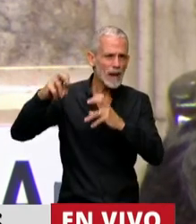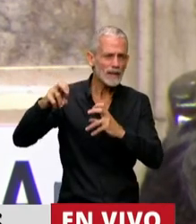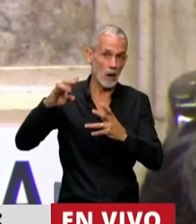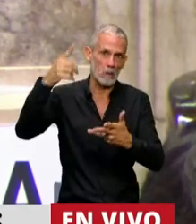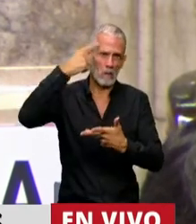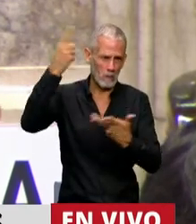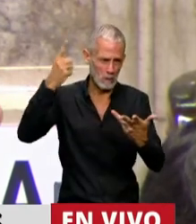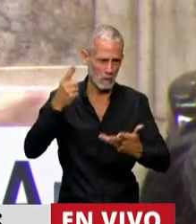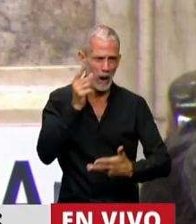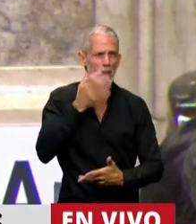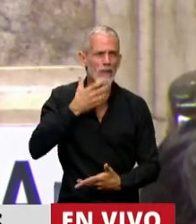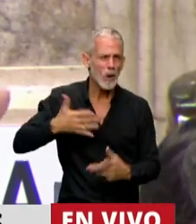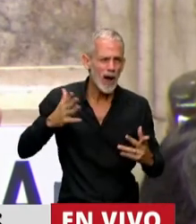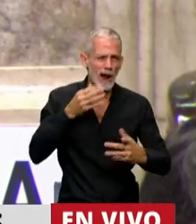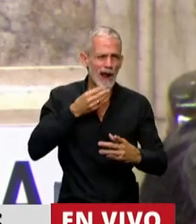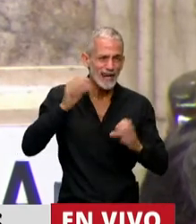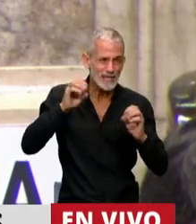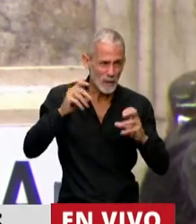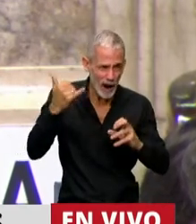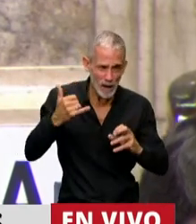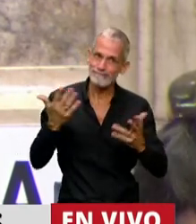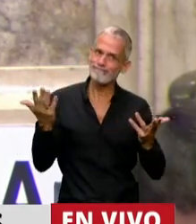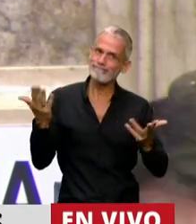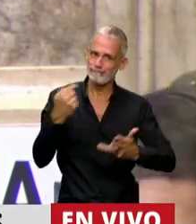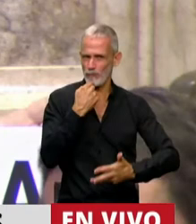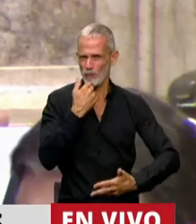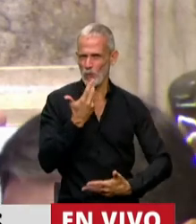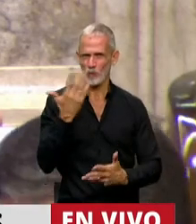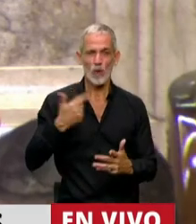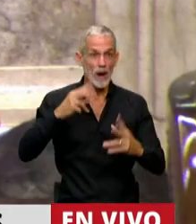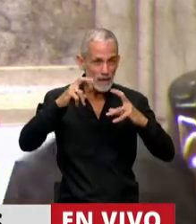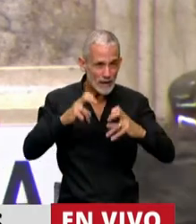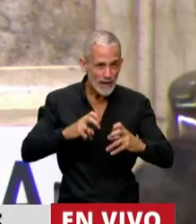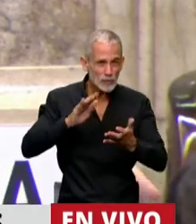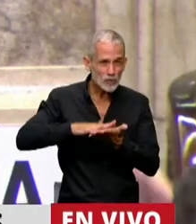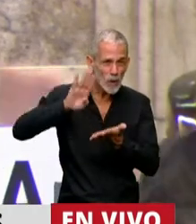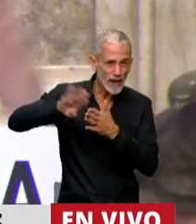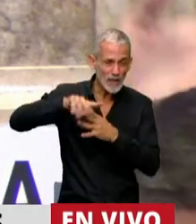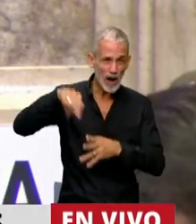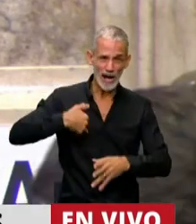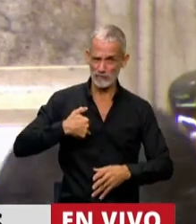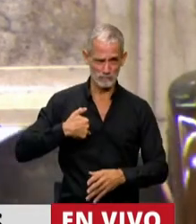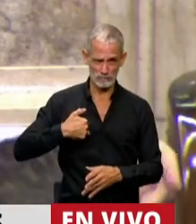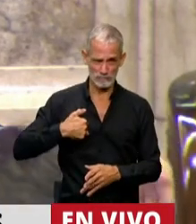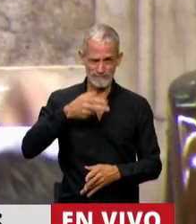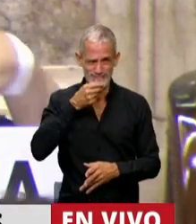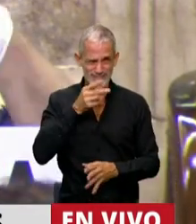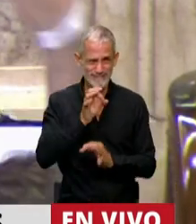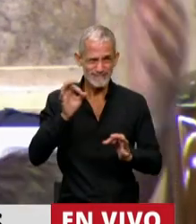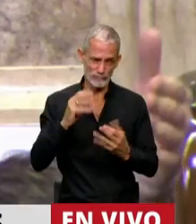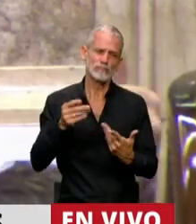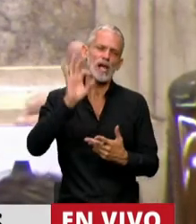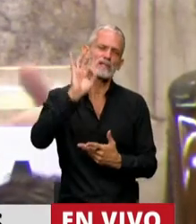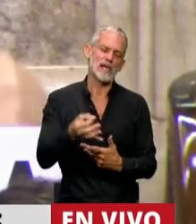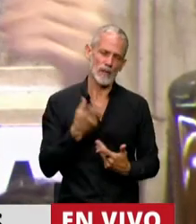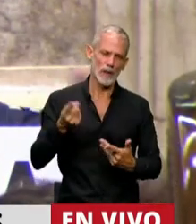Reyes Magos, ¿no? Pero ni siquiera se ha planteado la investigación de la deuda, que es completamente fraudulenta, como